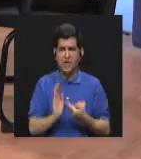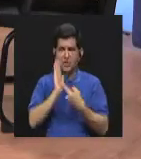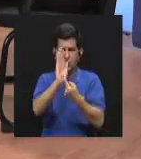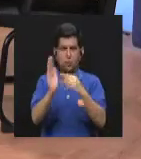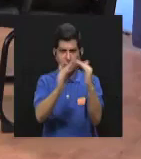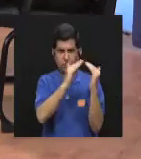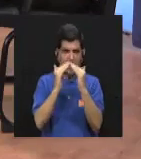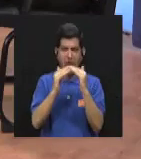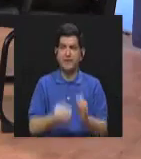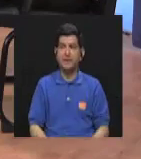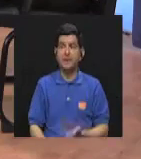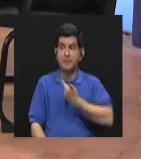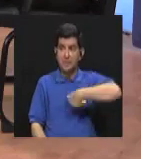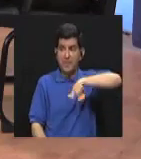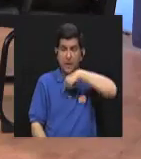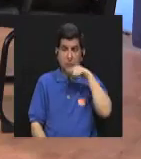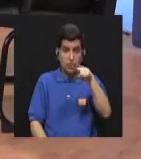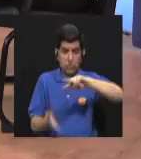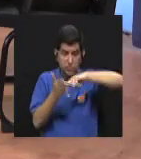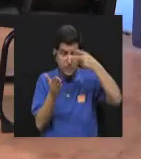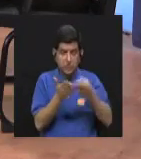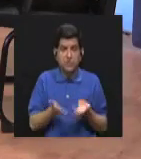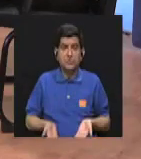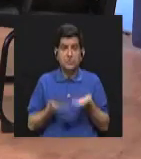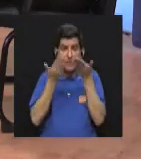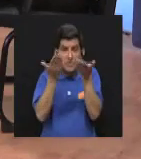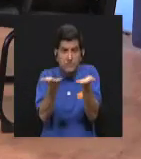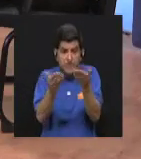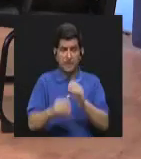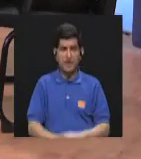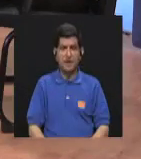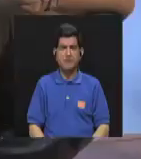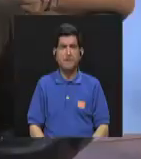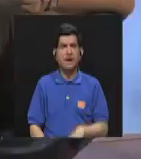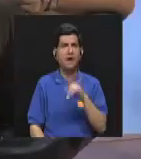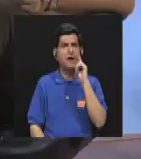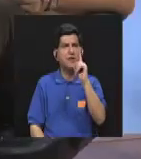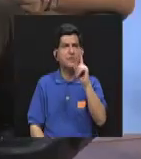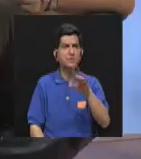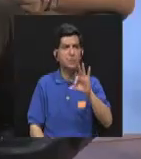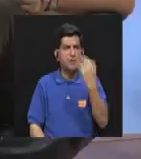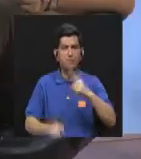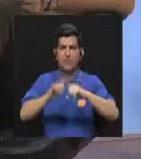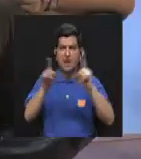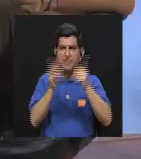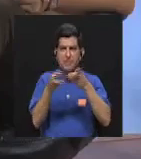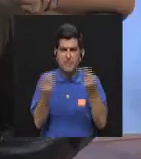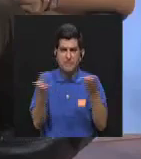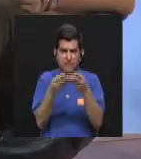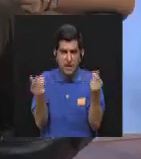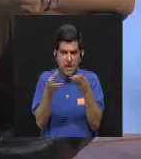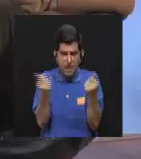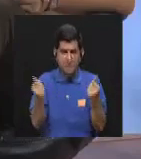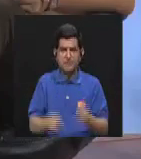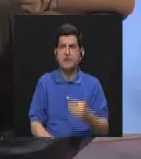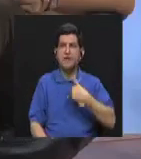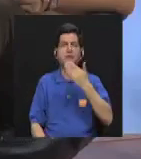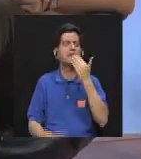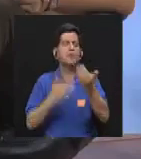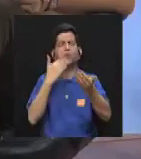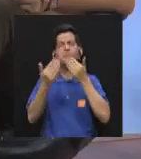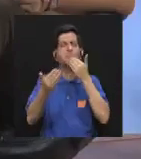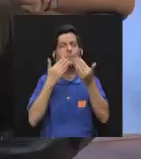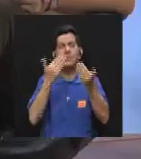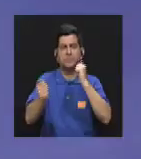año. Pero eso era para nosotros la entrega. Eso nos da otra manera de producir, eso es cierto. Y